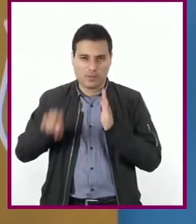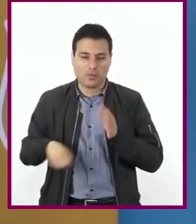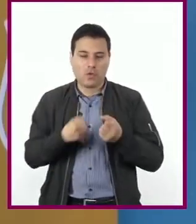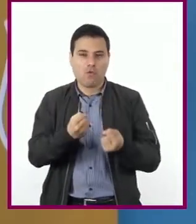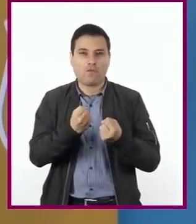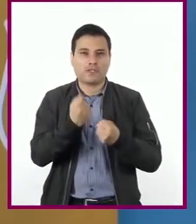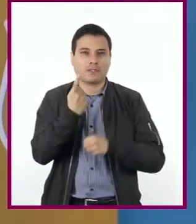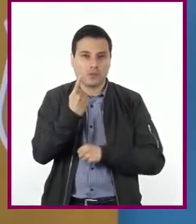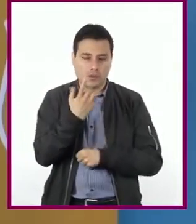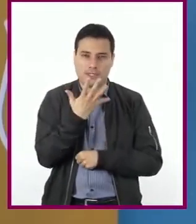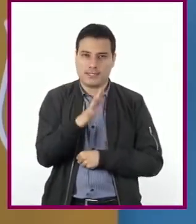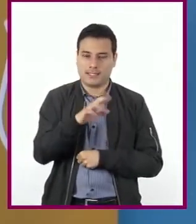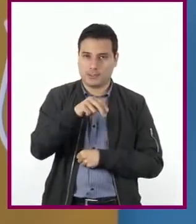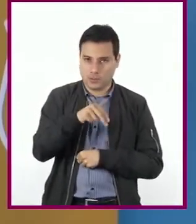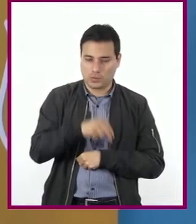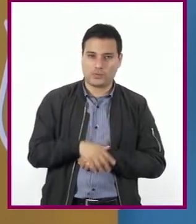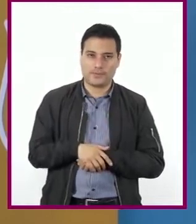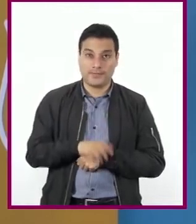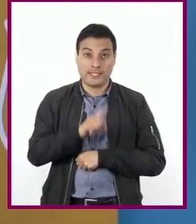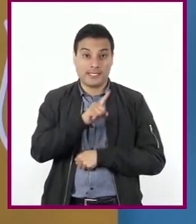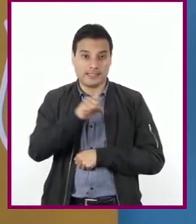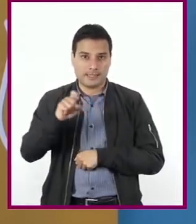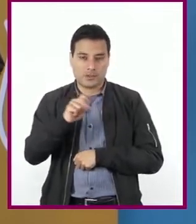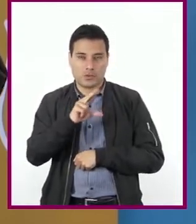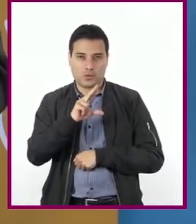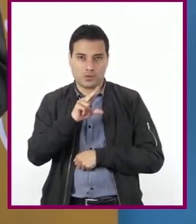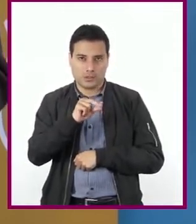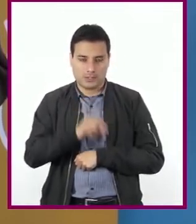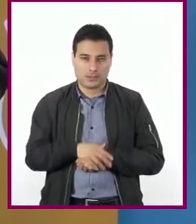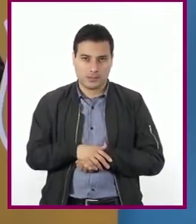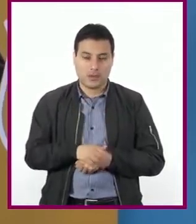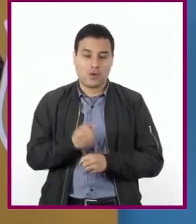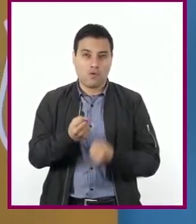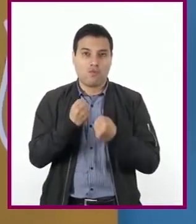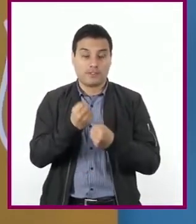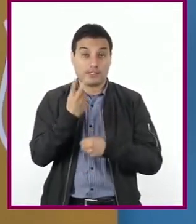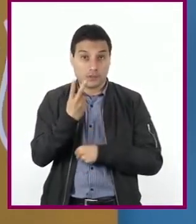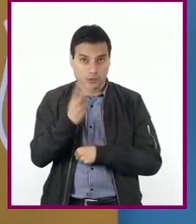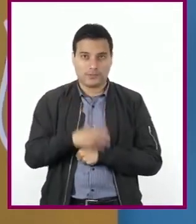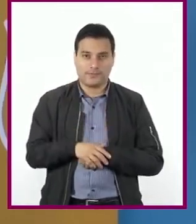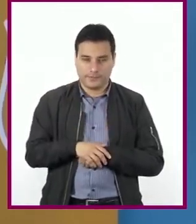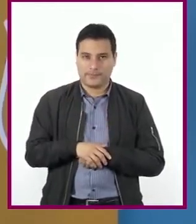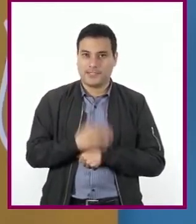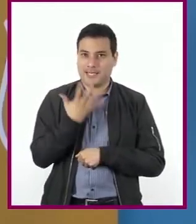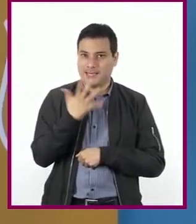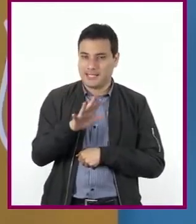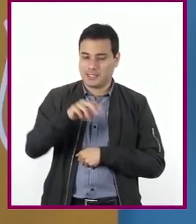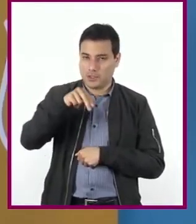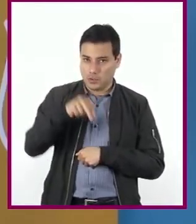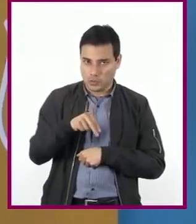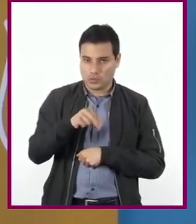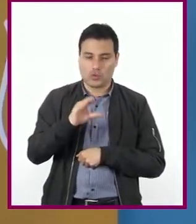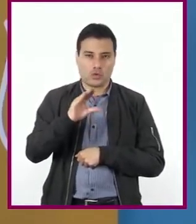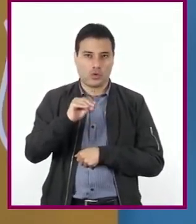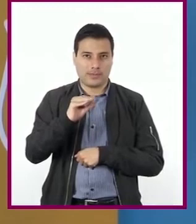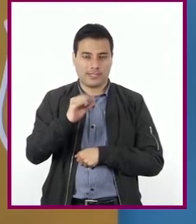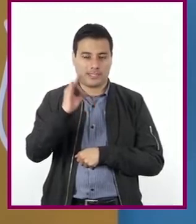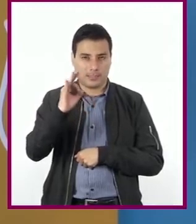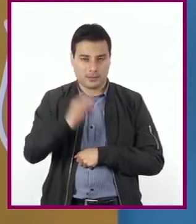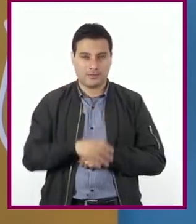igual a 10 newtons a 180 grados. La fuerza 2 es igual a 10 newtons a 90